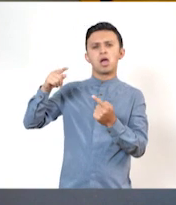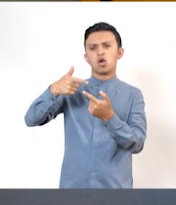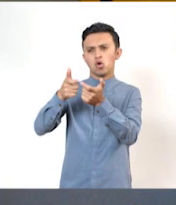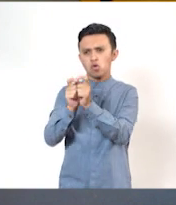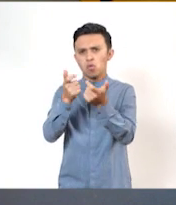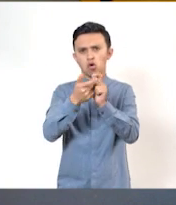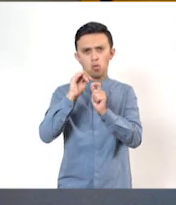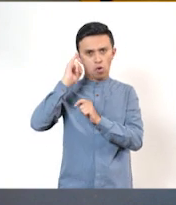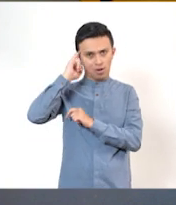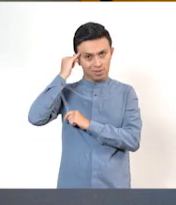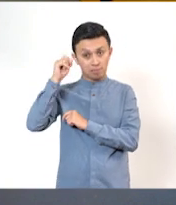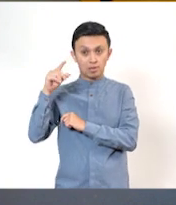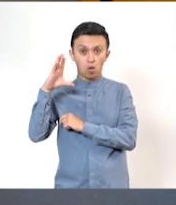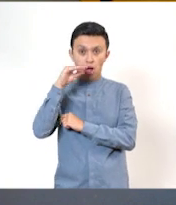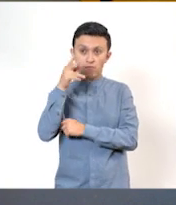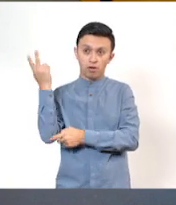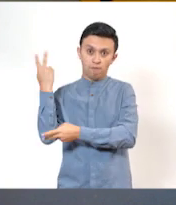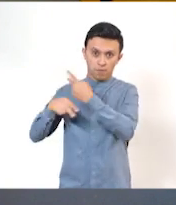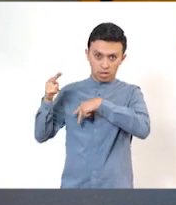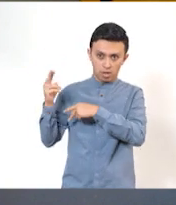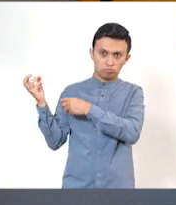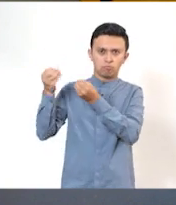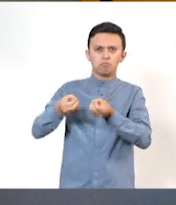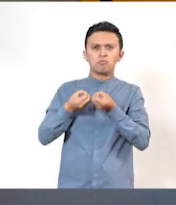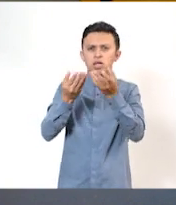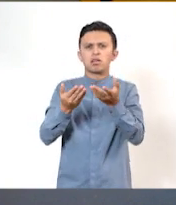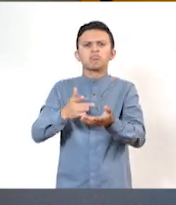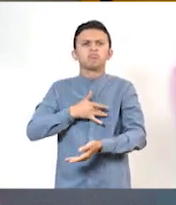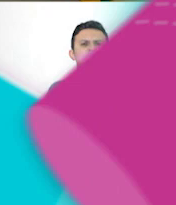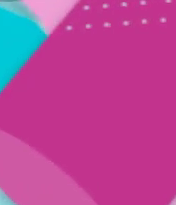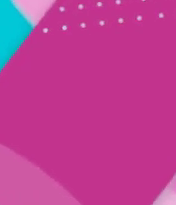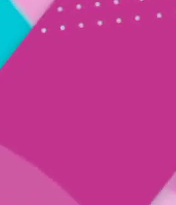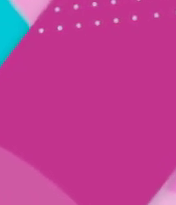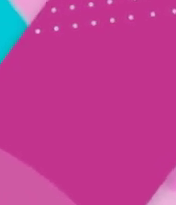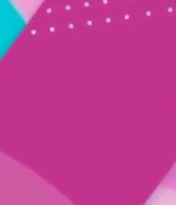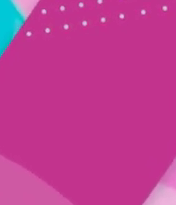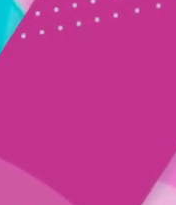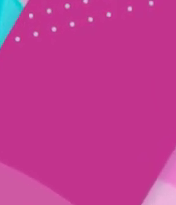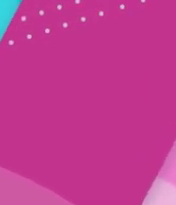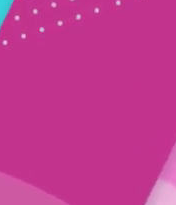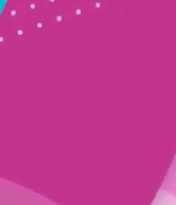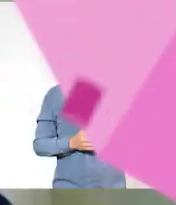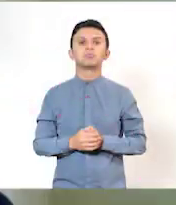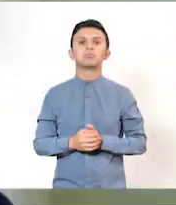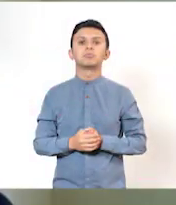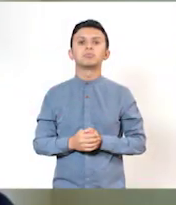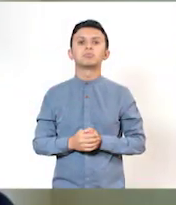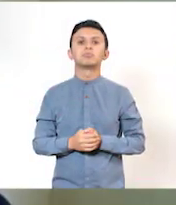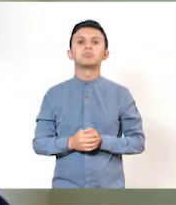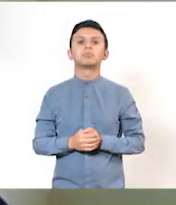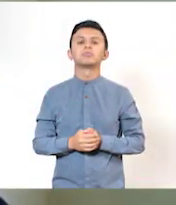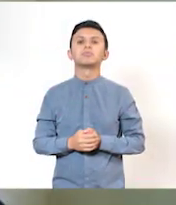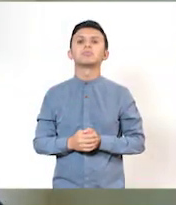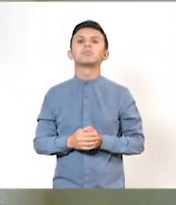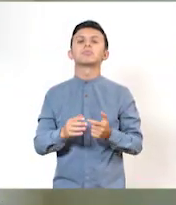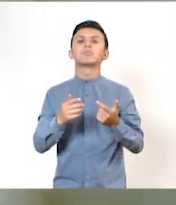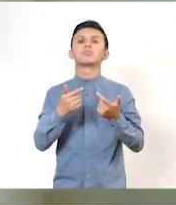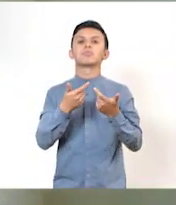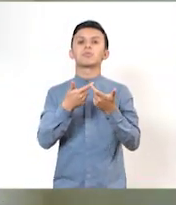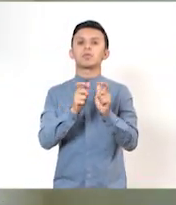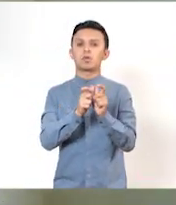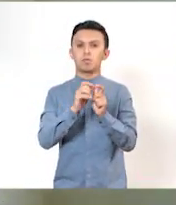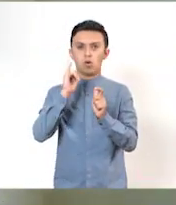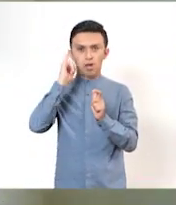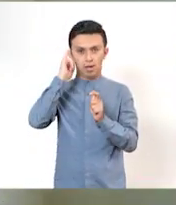las poblaciones indígenas y afrodescendientes de nuestro país. Claro. La población originaria